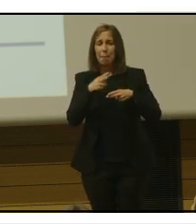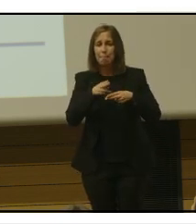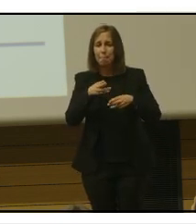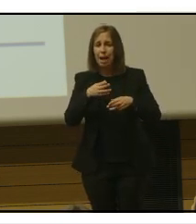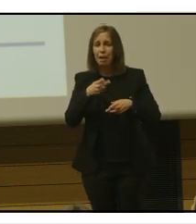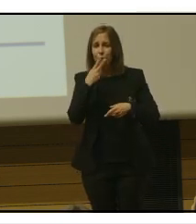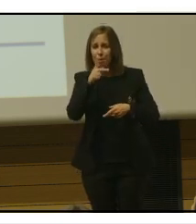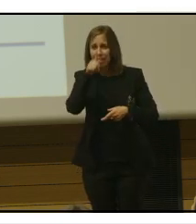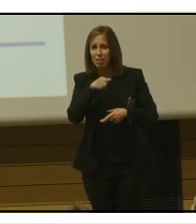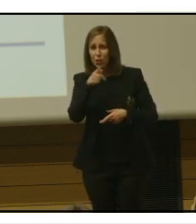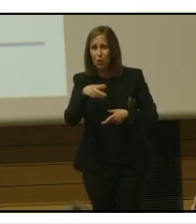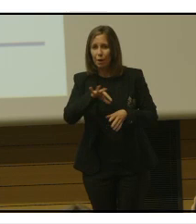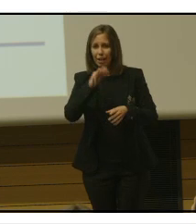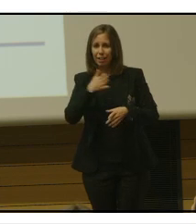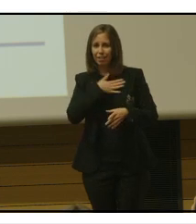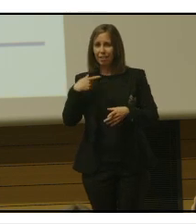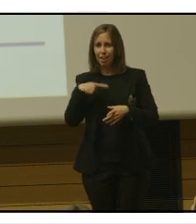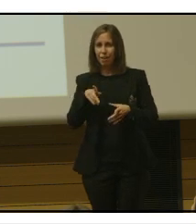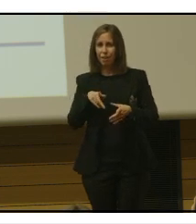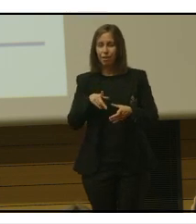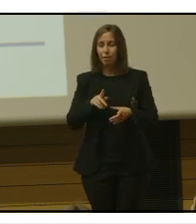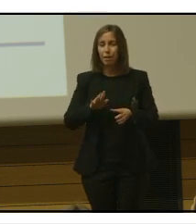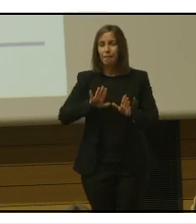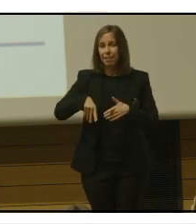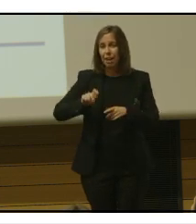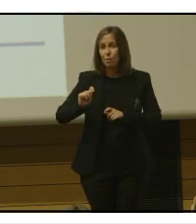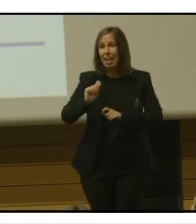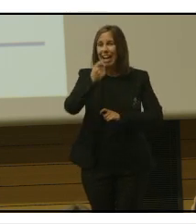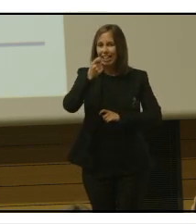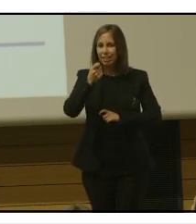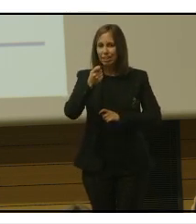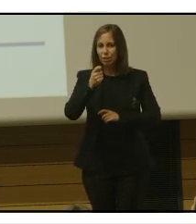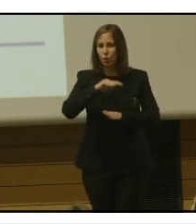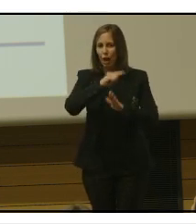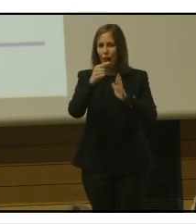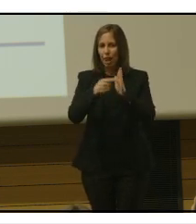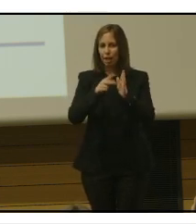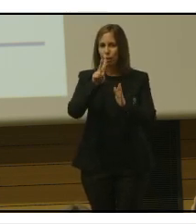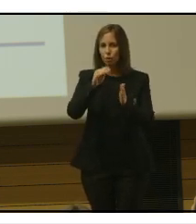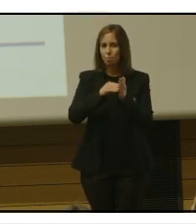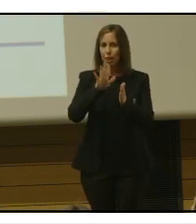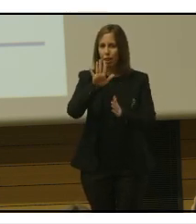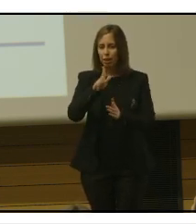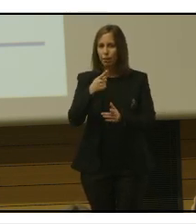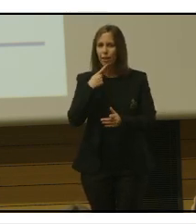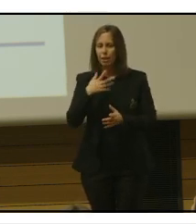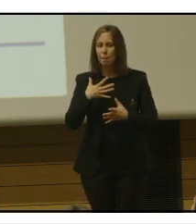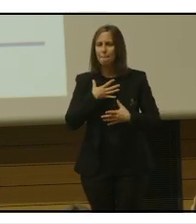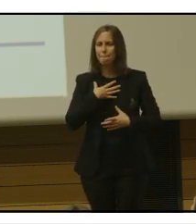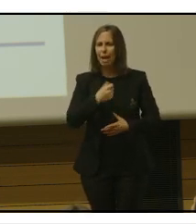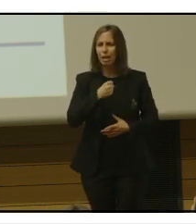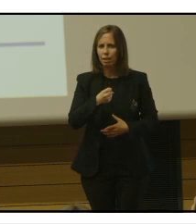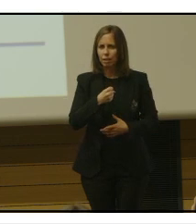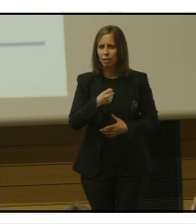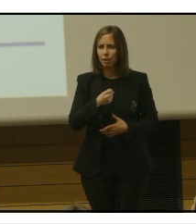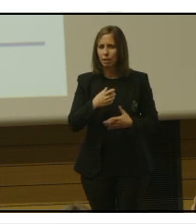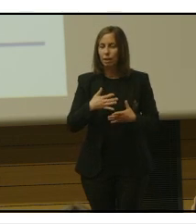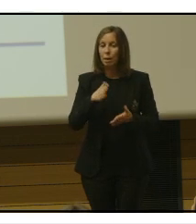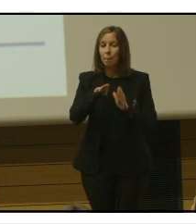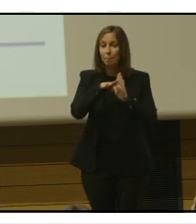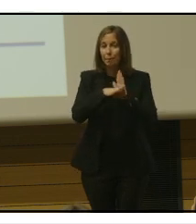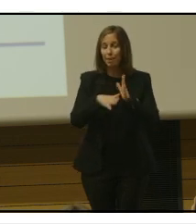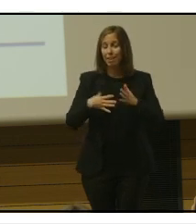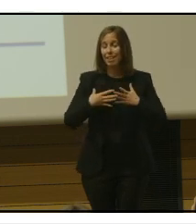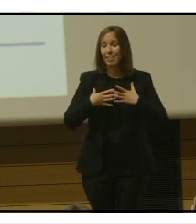una legislación que realmente fue un hito para la salud pública española. Una legislación que, bueno, que se dijo que era valiente. Yo creo que las medidas de salud pública nunca